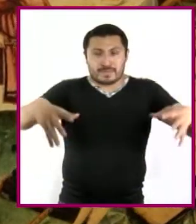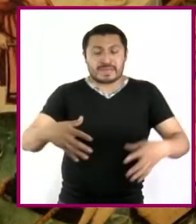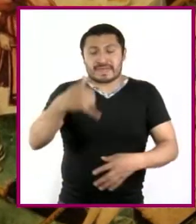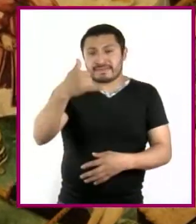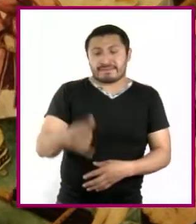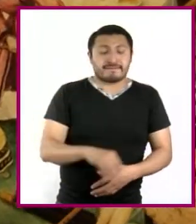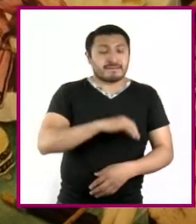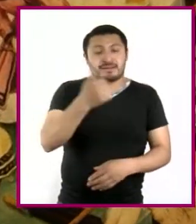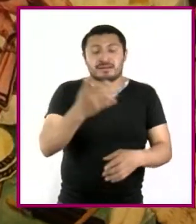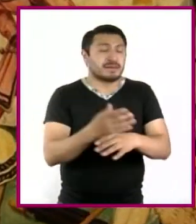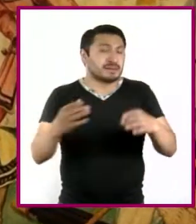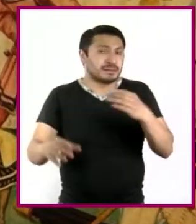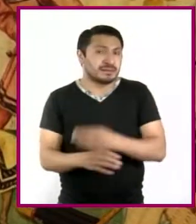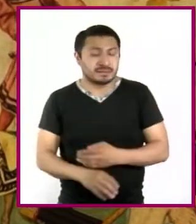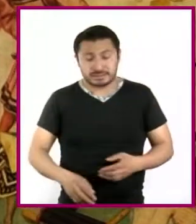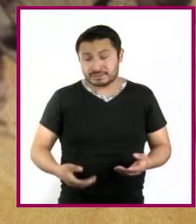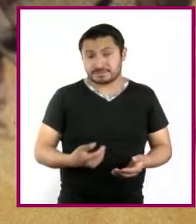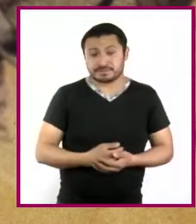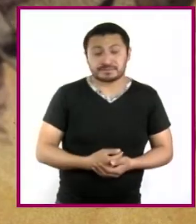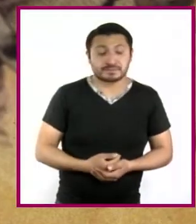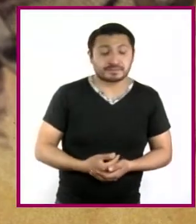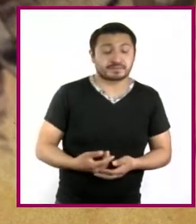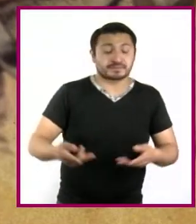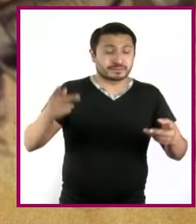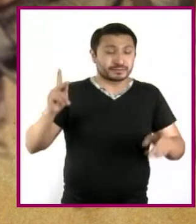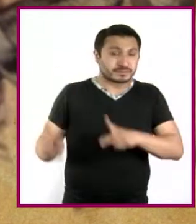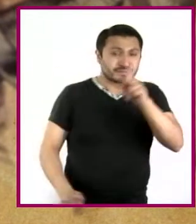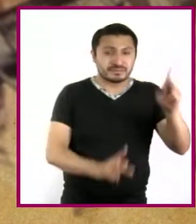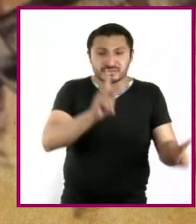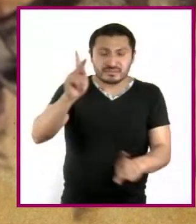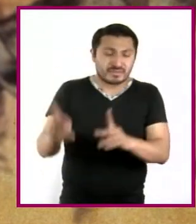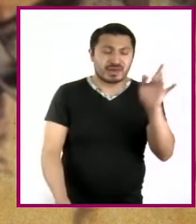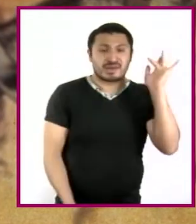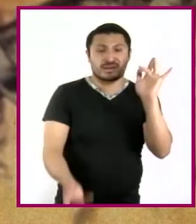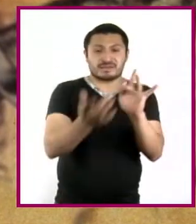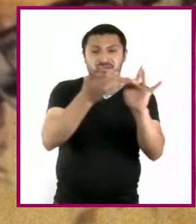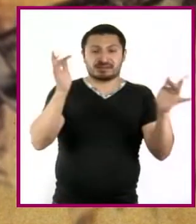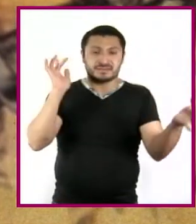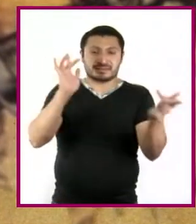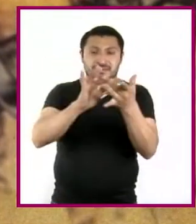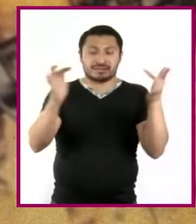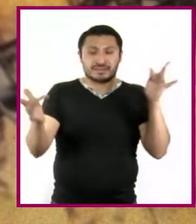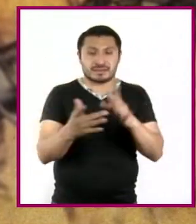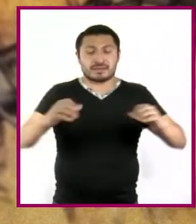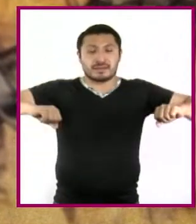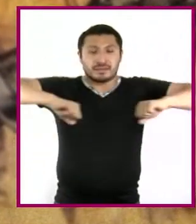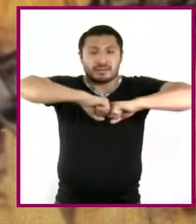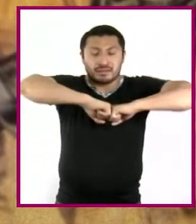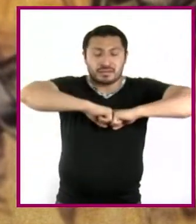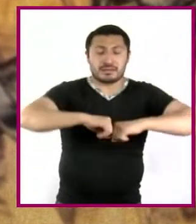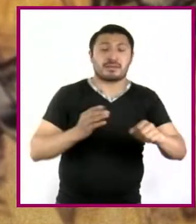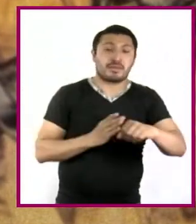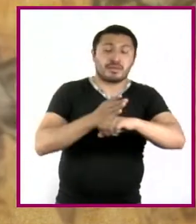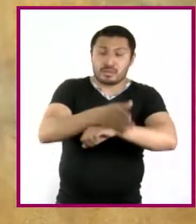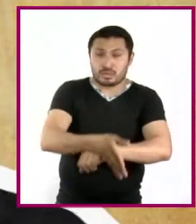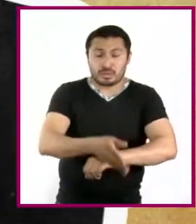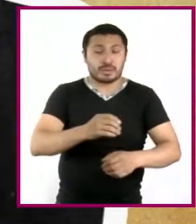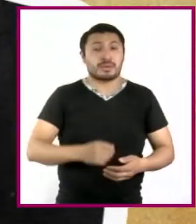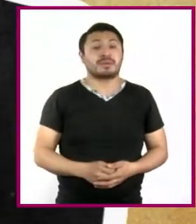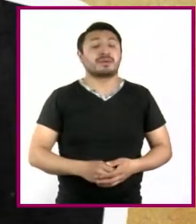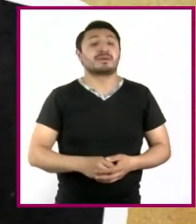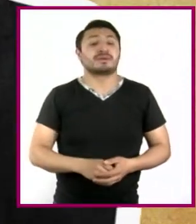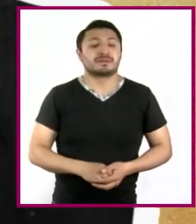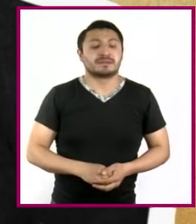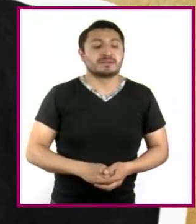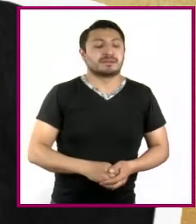otros acontecimientos protagonizados por pueblos que interactuaban a través de las fronteras. Su